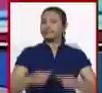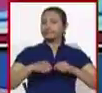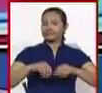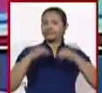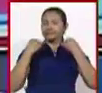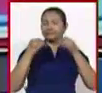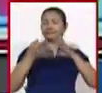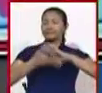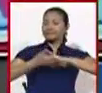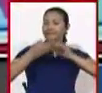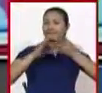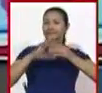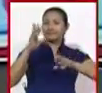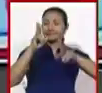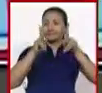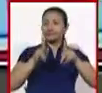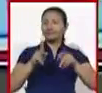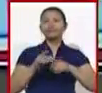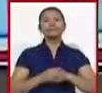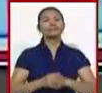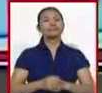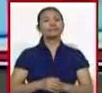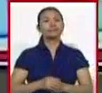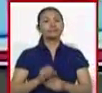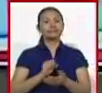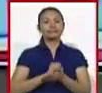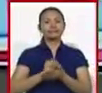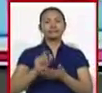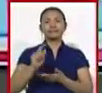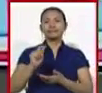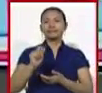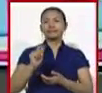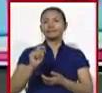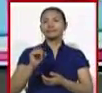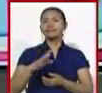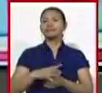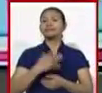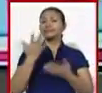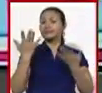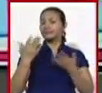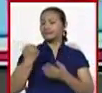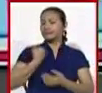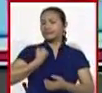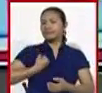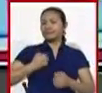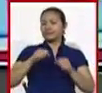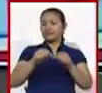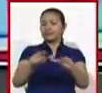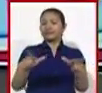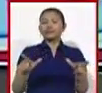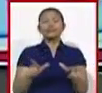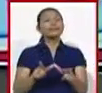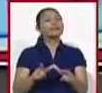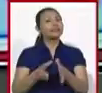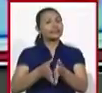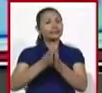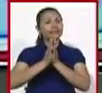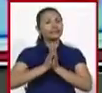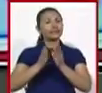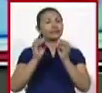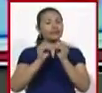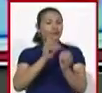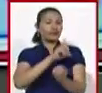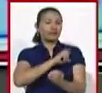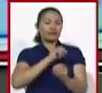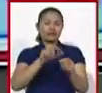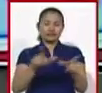Seguimos con la información para contarles que vecinos del barrio Santiago Parada se encuentran preocupados porque hay pandilleros en el lugar y piden más